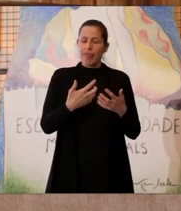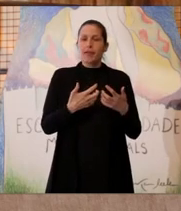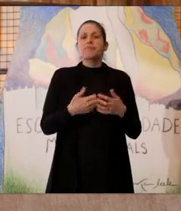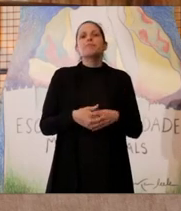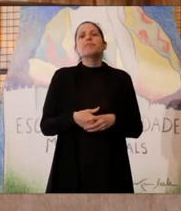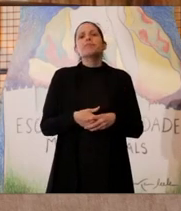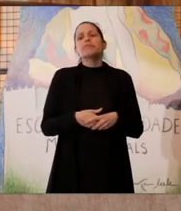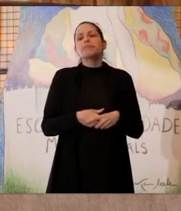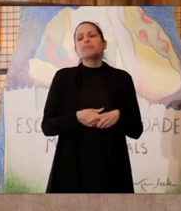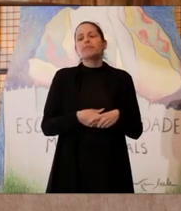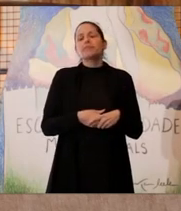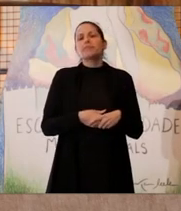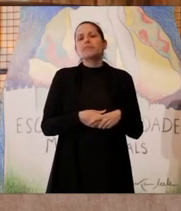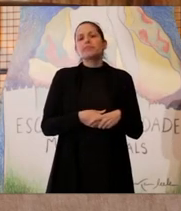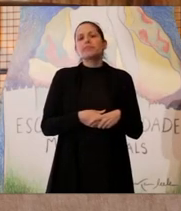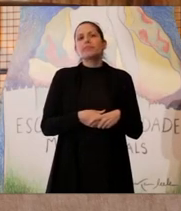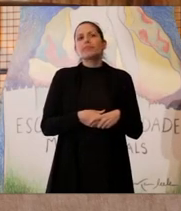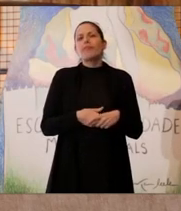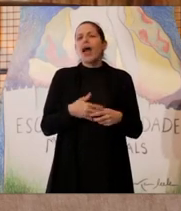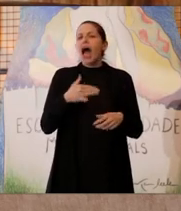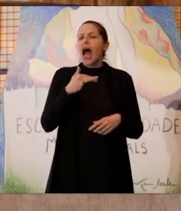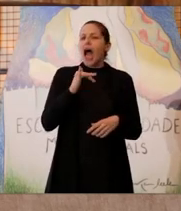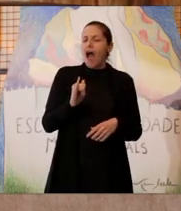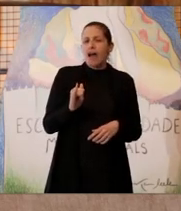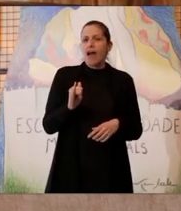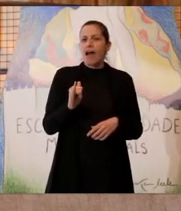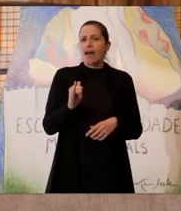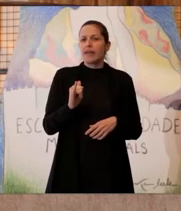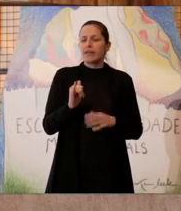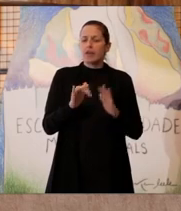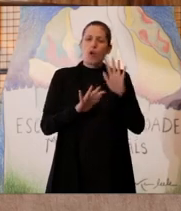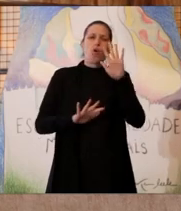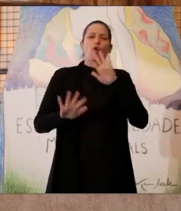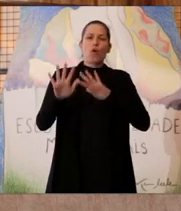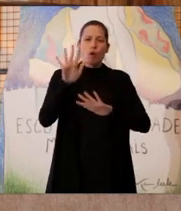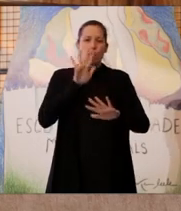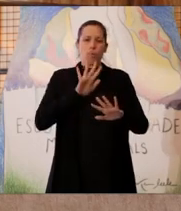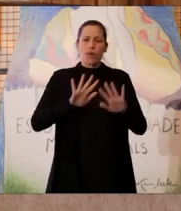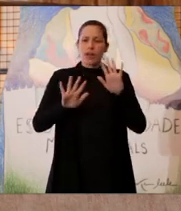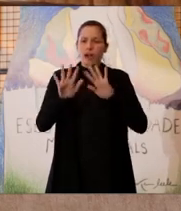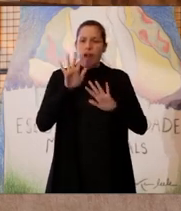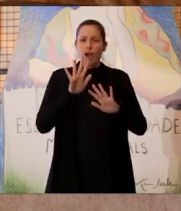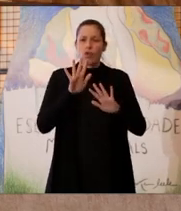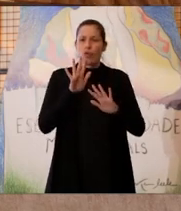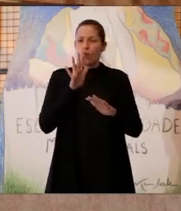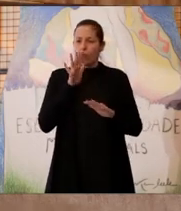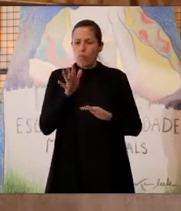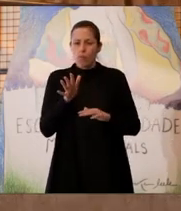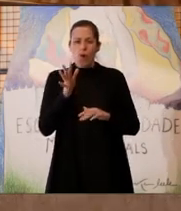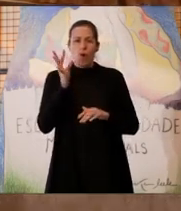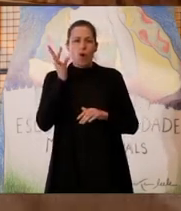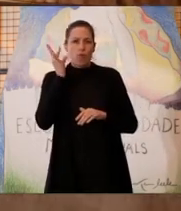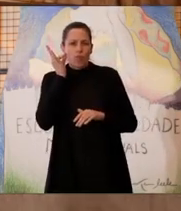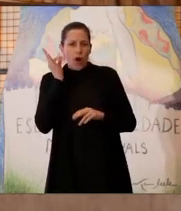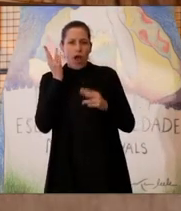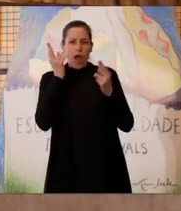no la enorme complejidad que tiene la subordinación de las mujeres y los espacios